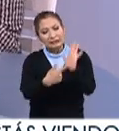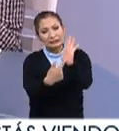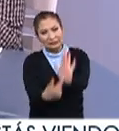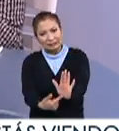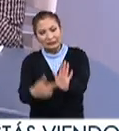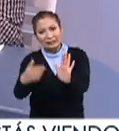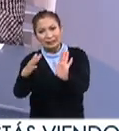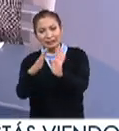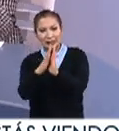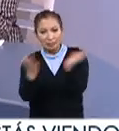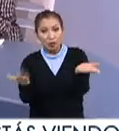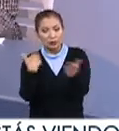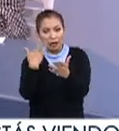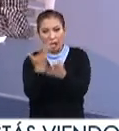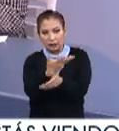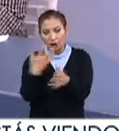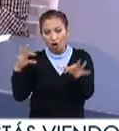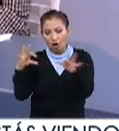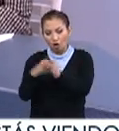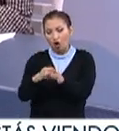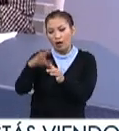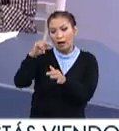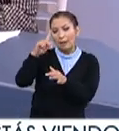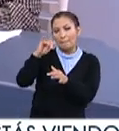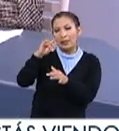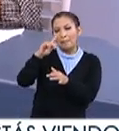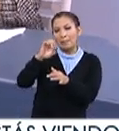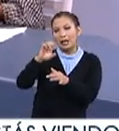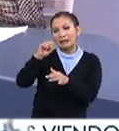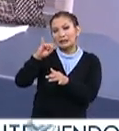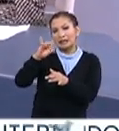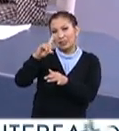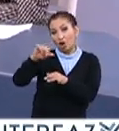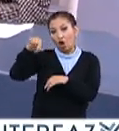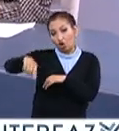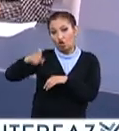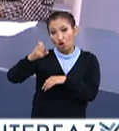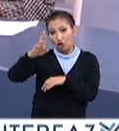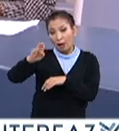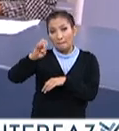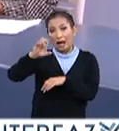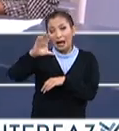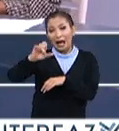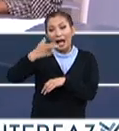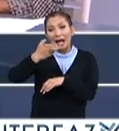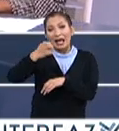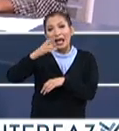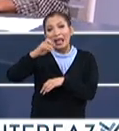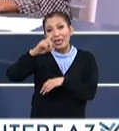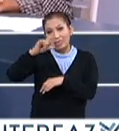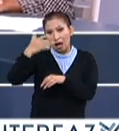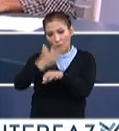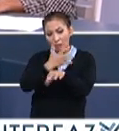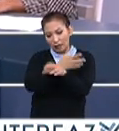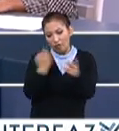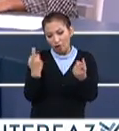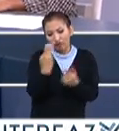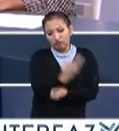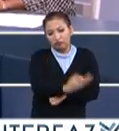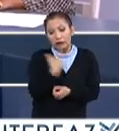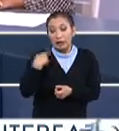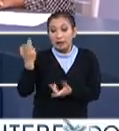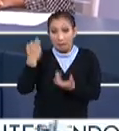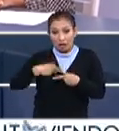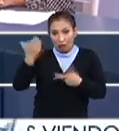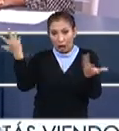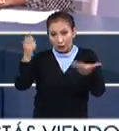libro, que fue realizado en colaboración con el PIPECIDE, por lo cual estará hoy la doctora Blanca Heredia con nosotros acompañándonos. Los